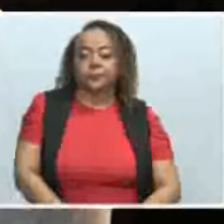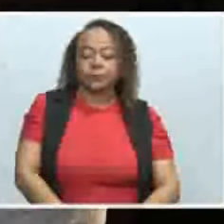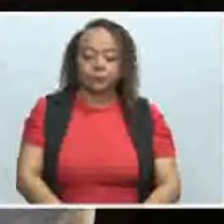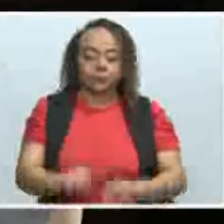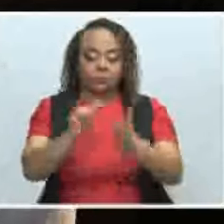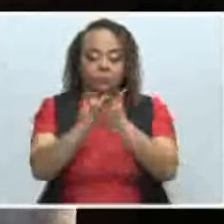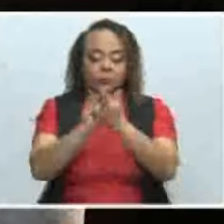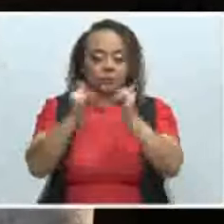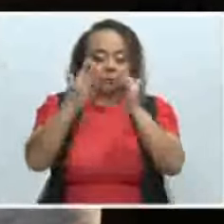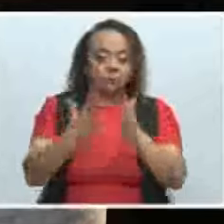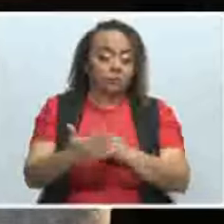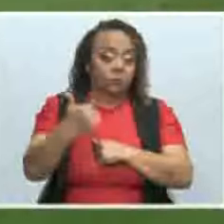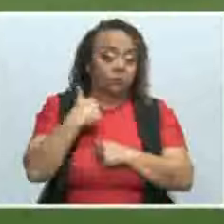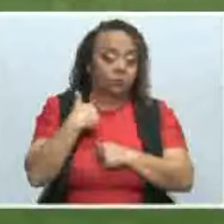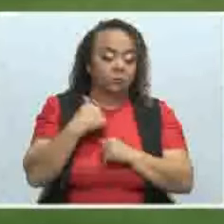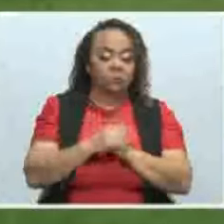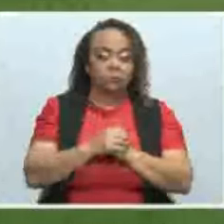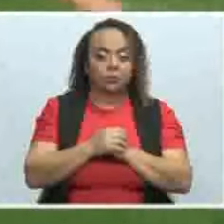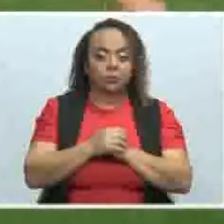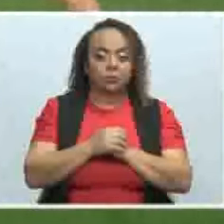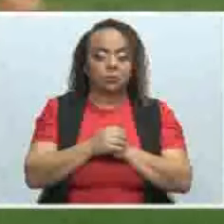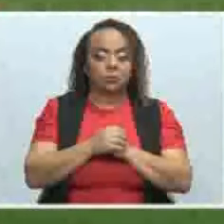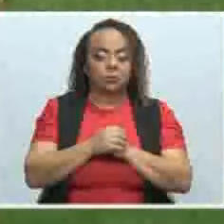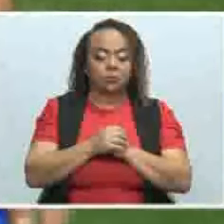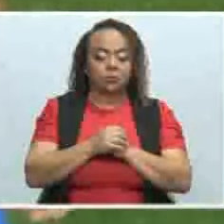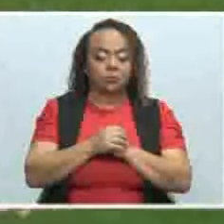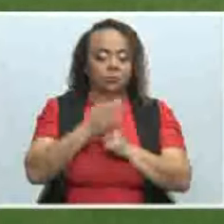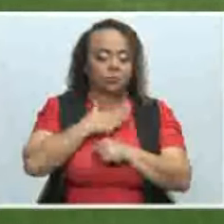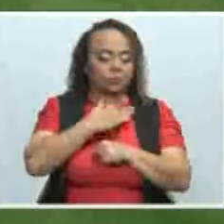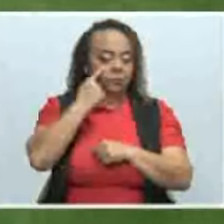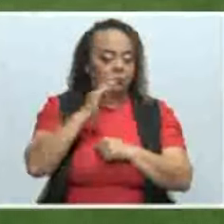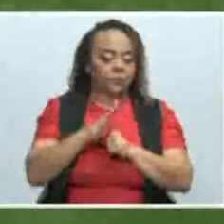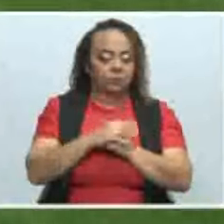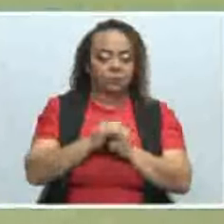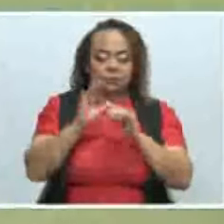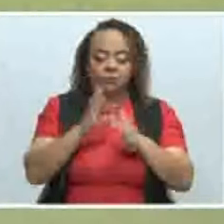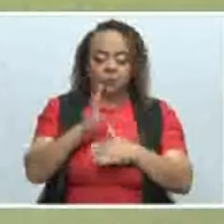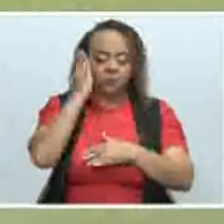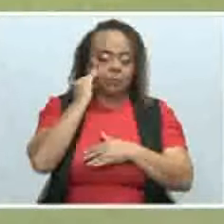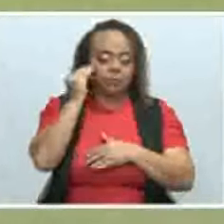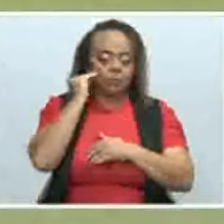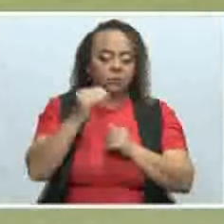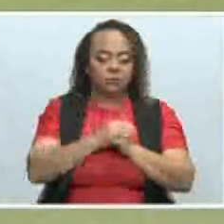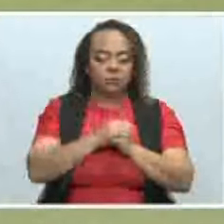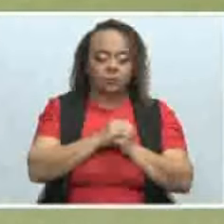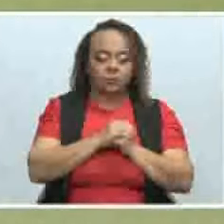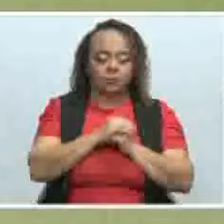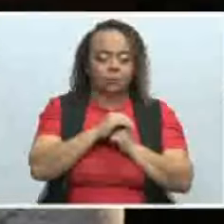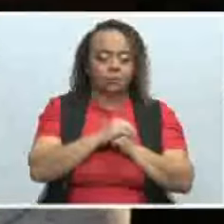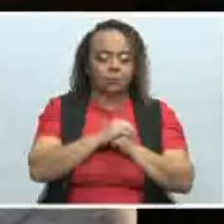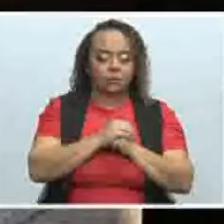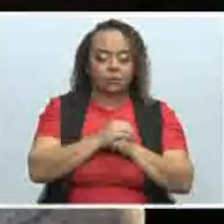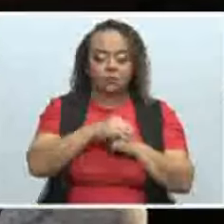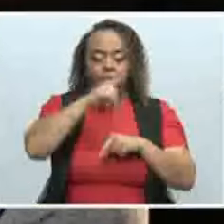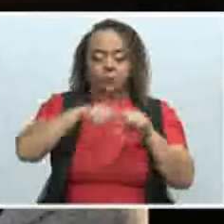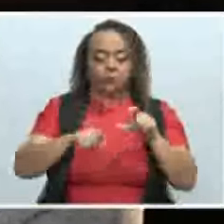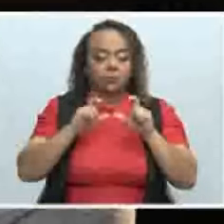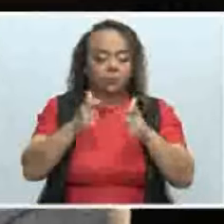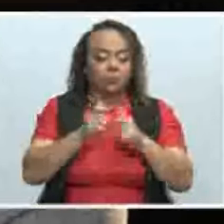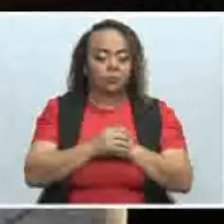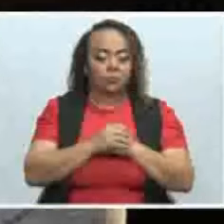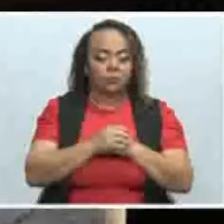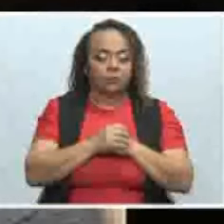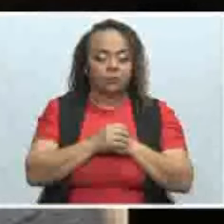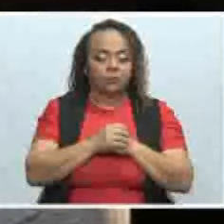jugadores tienen me parece que es una experiencia que no se puede desechar